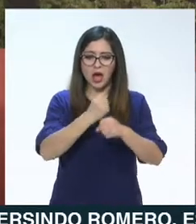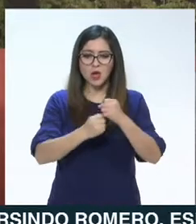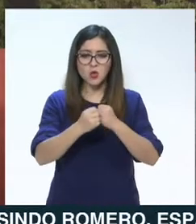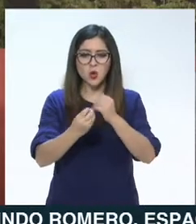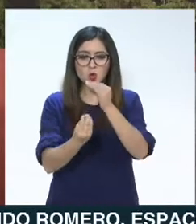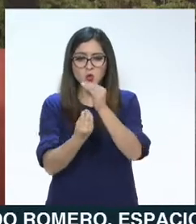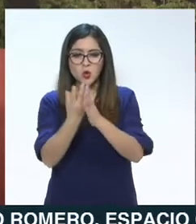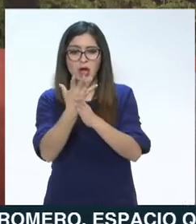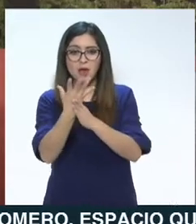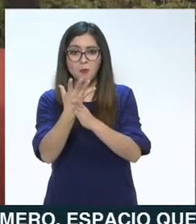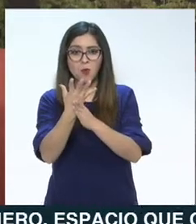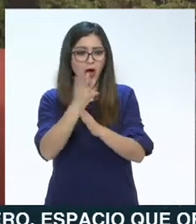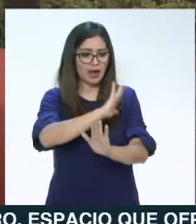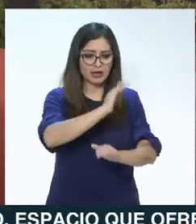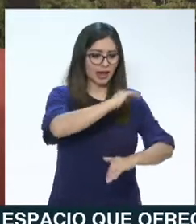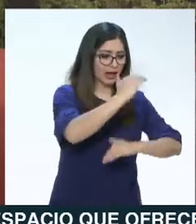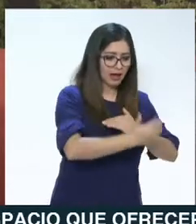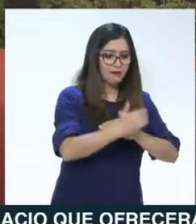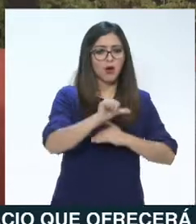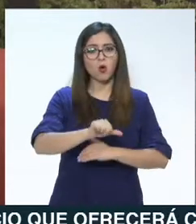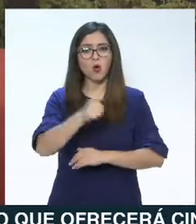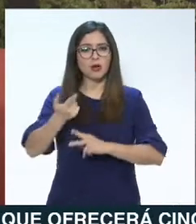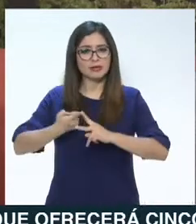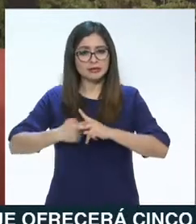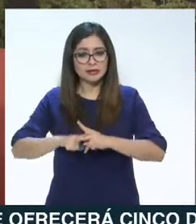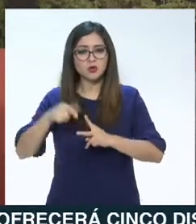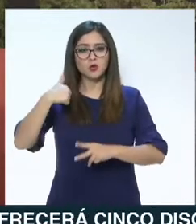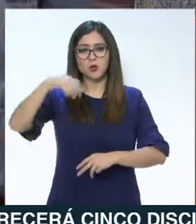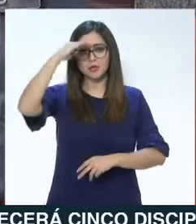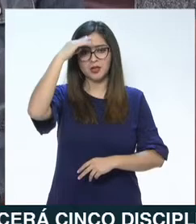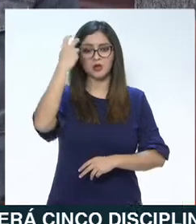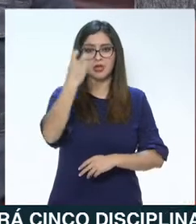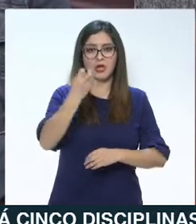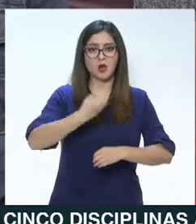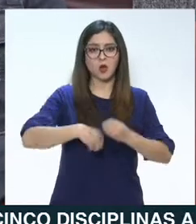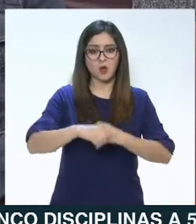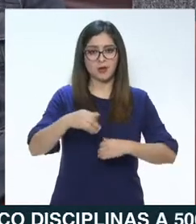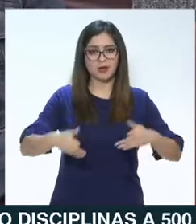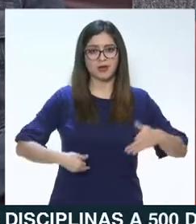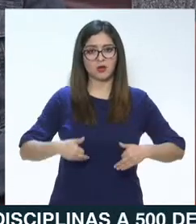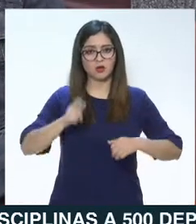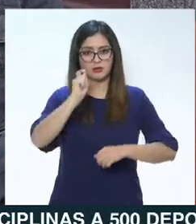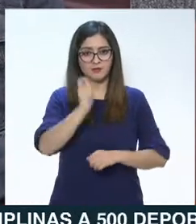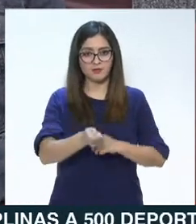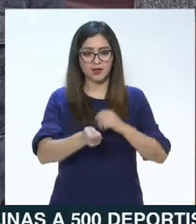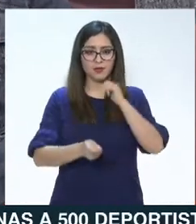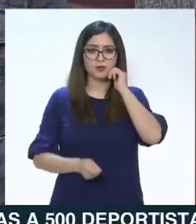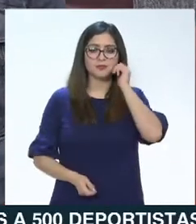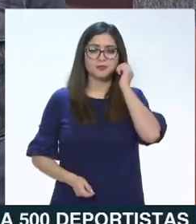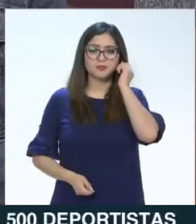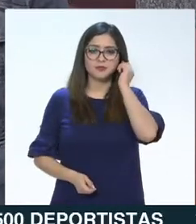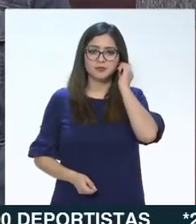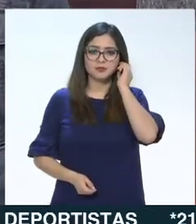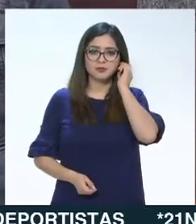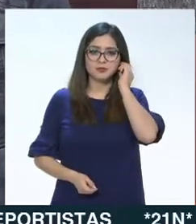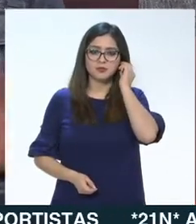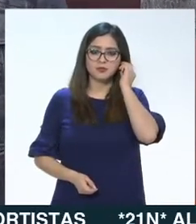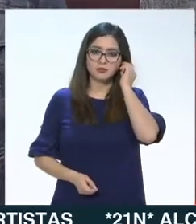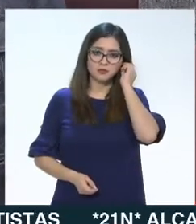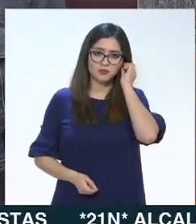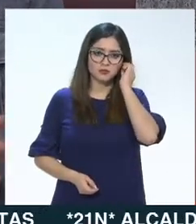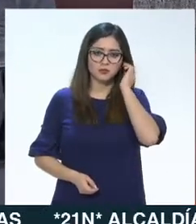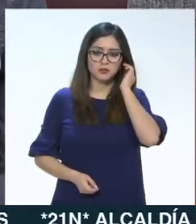quiere es comenzar de cero. Y creo que por ahí va esta puesta en escena. Pues sí, Cero es una obra acerca de